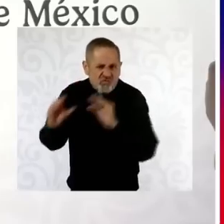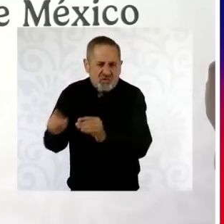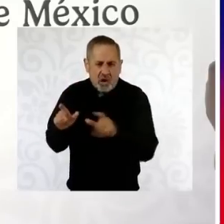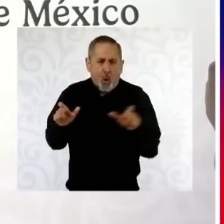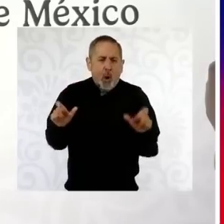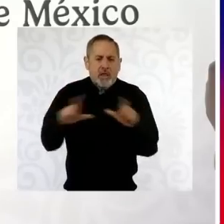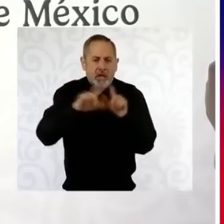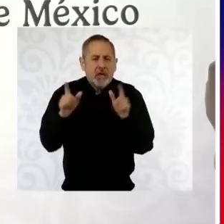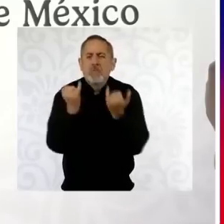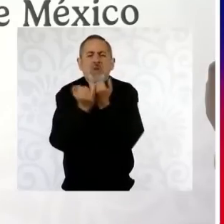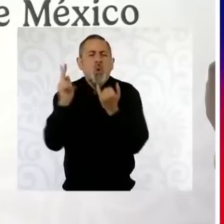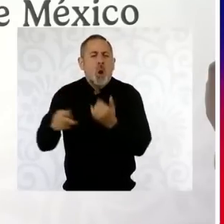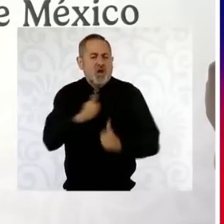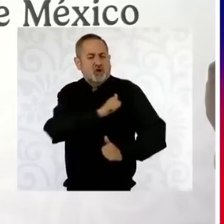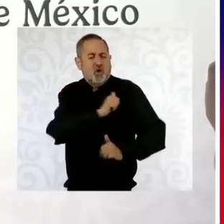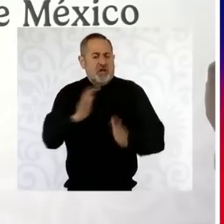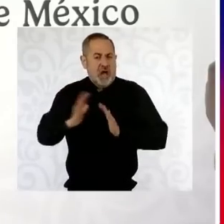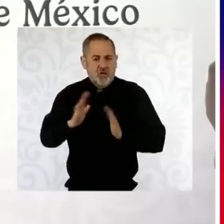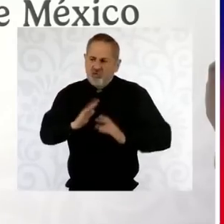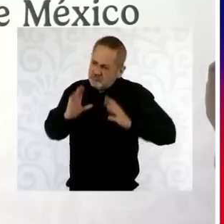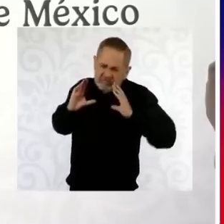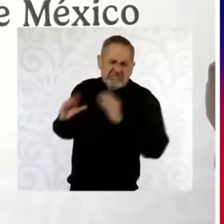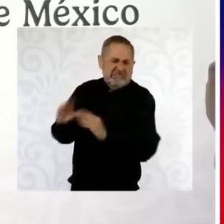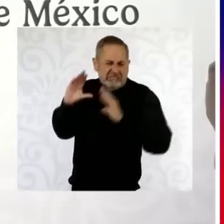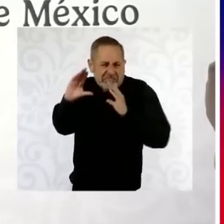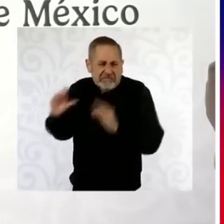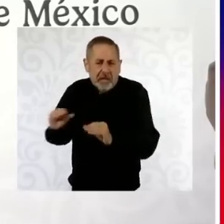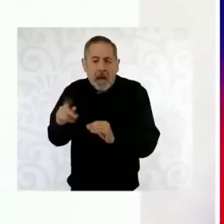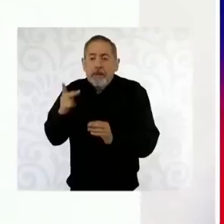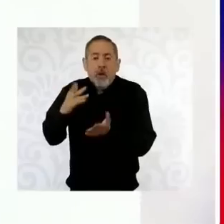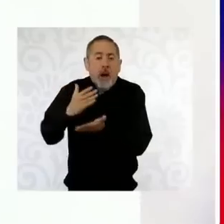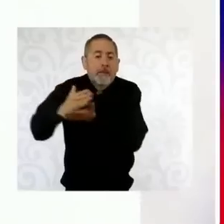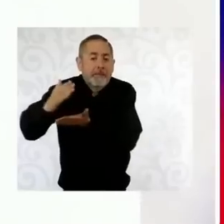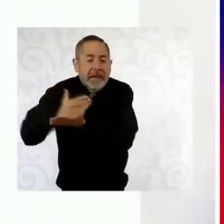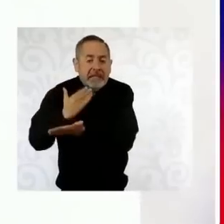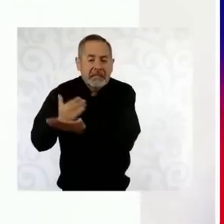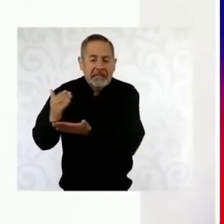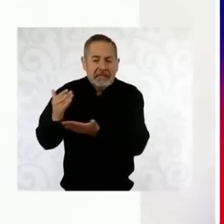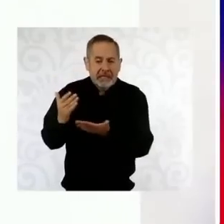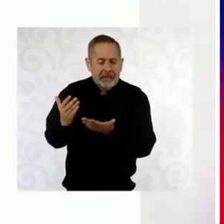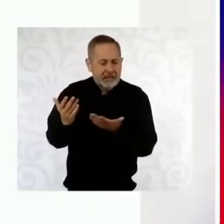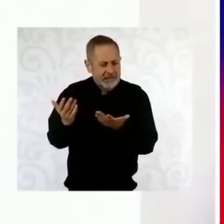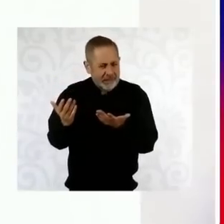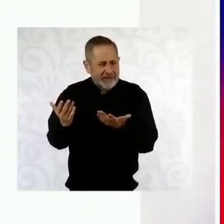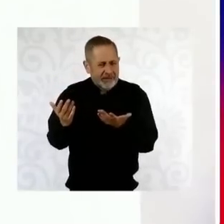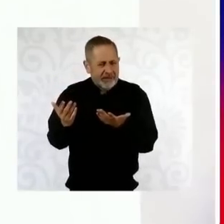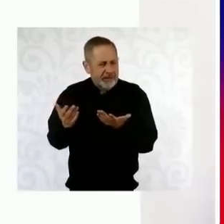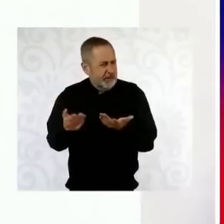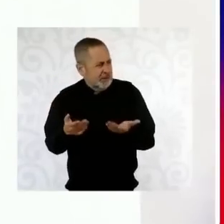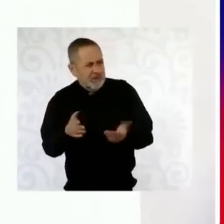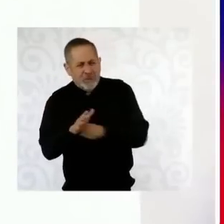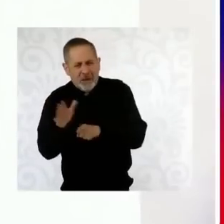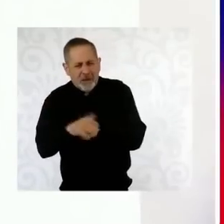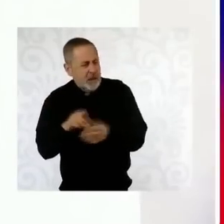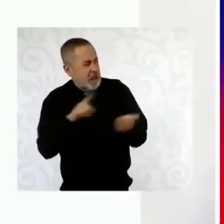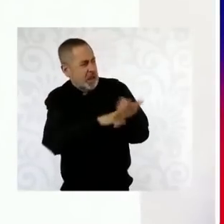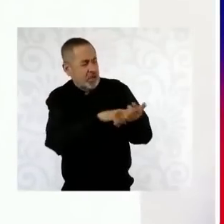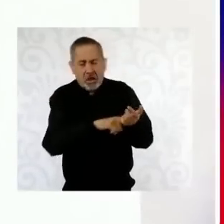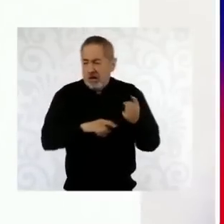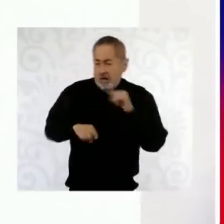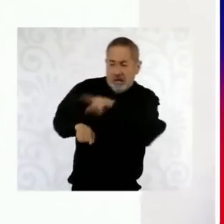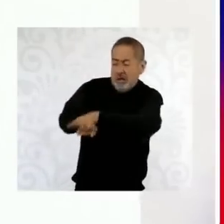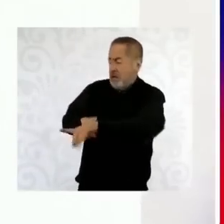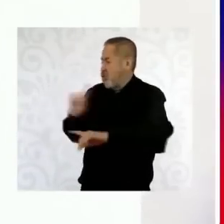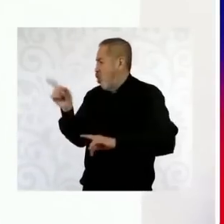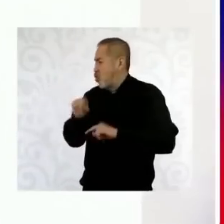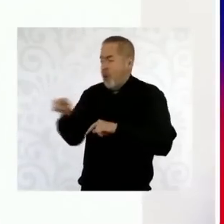los soldados, las soldadas. Entonces, ¿cuáles son los criterios para decir que en México no